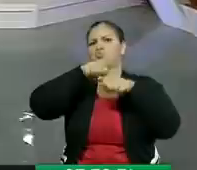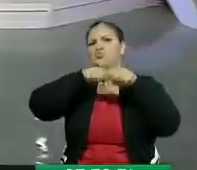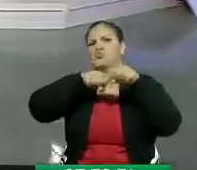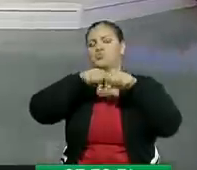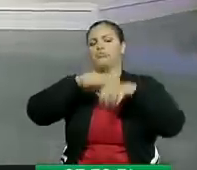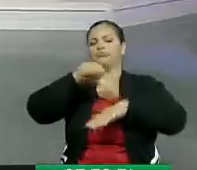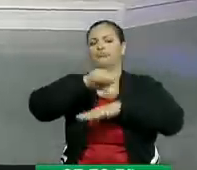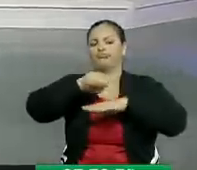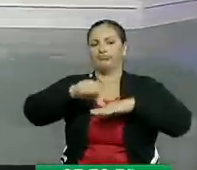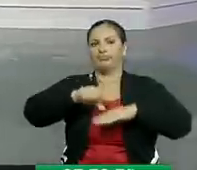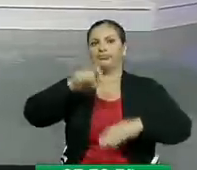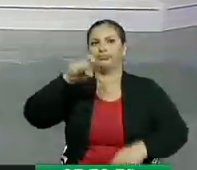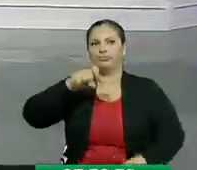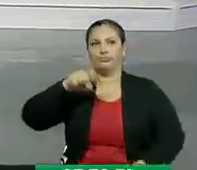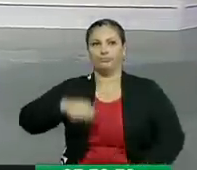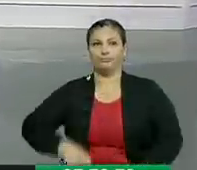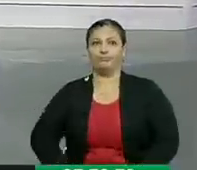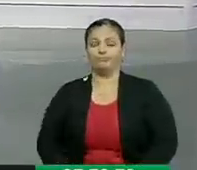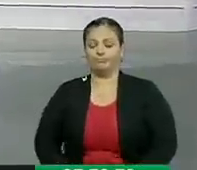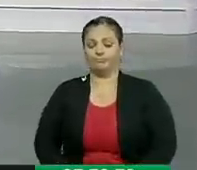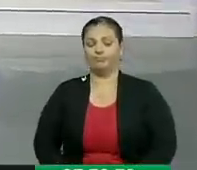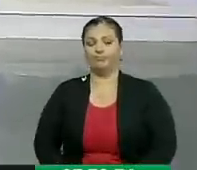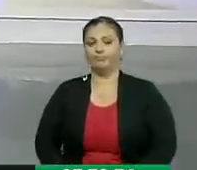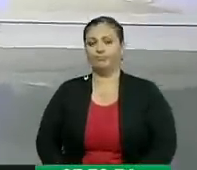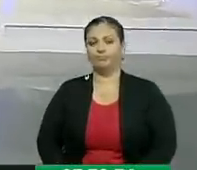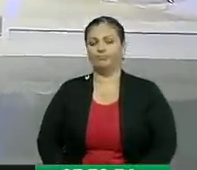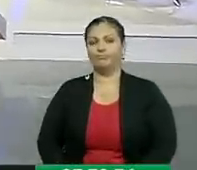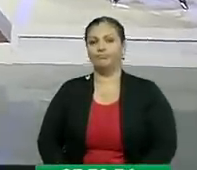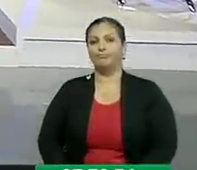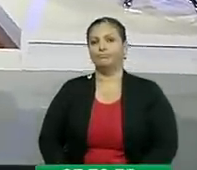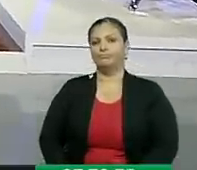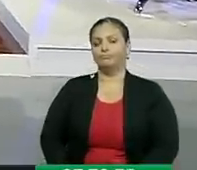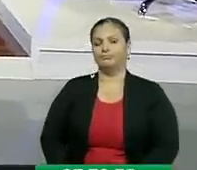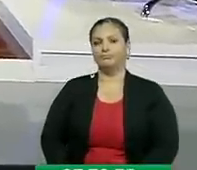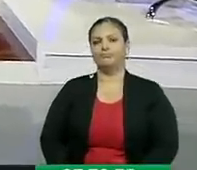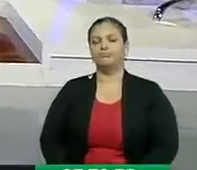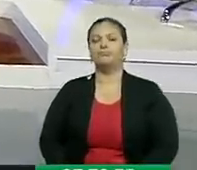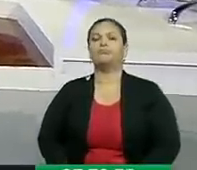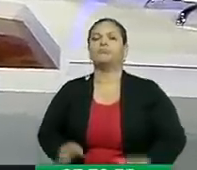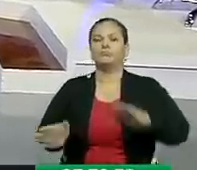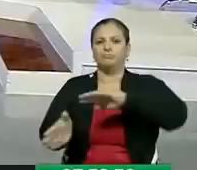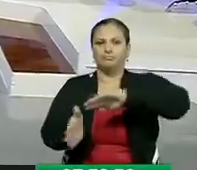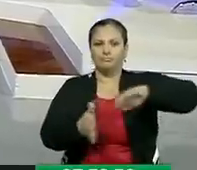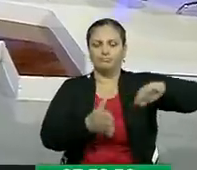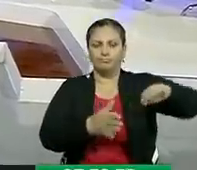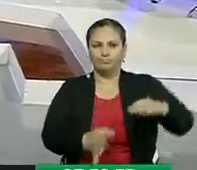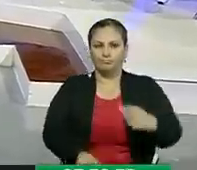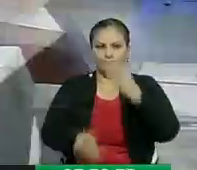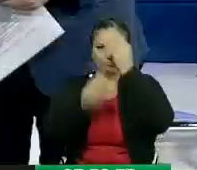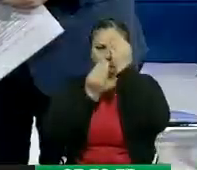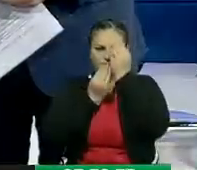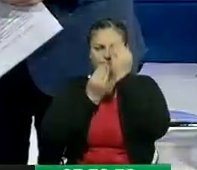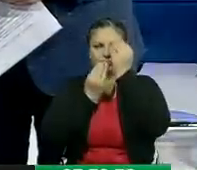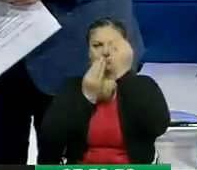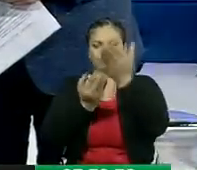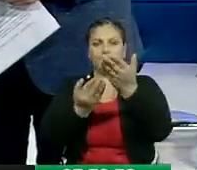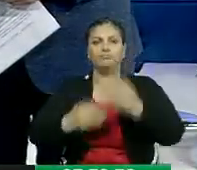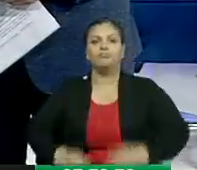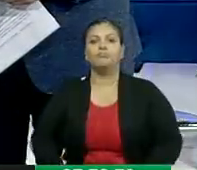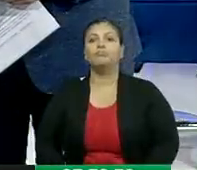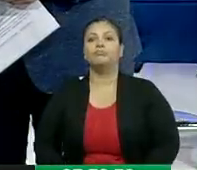Y no ha sido la única agresión de la que ha sido víctima una mujer. Mira este caso. Una mujer resultó con varios cortes en su